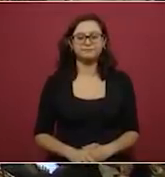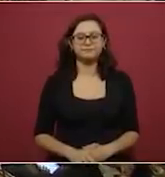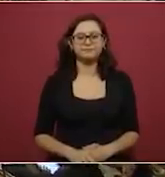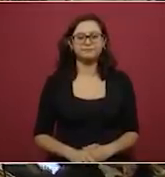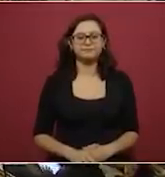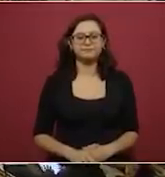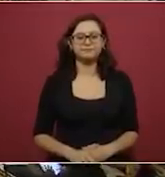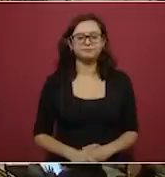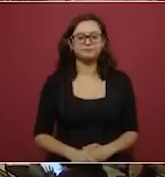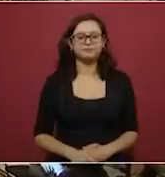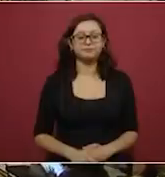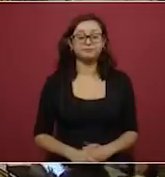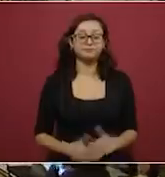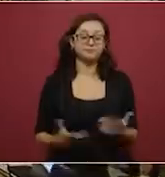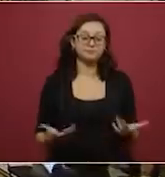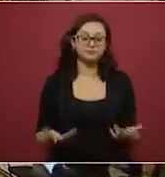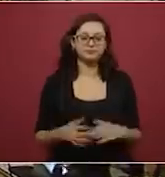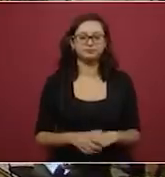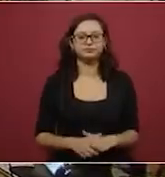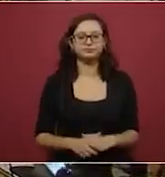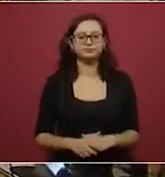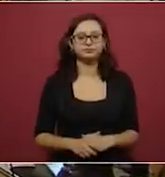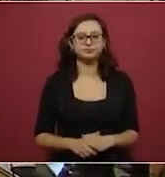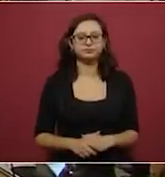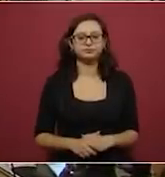bueno pues hoy